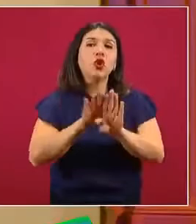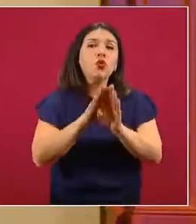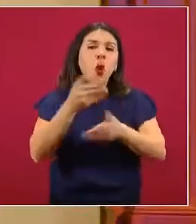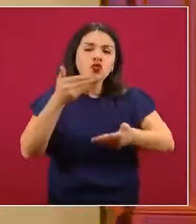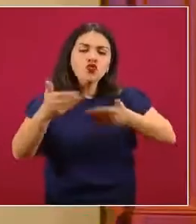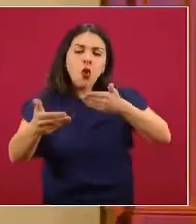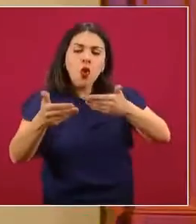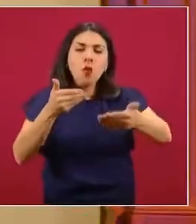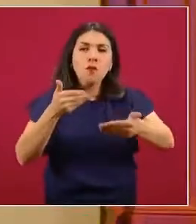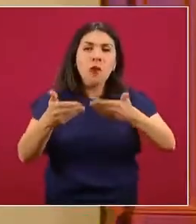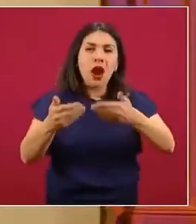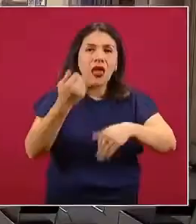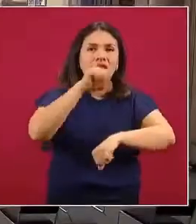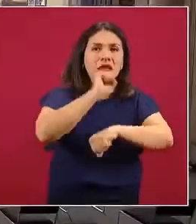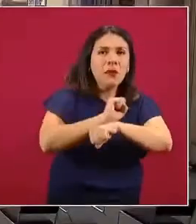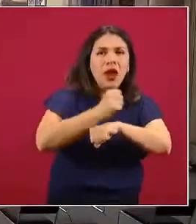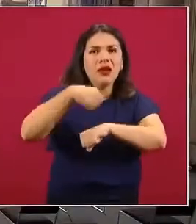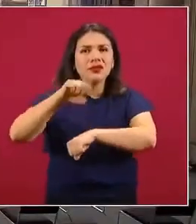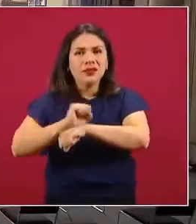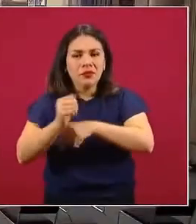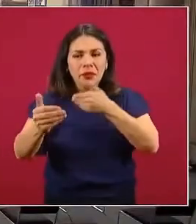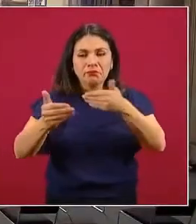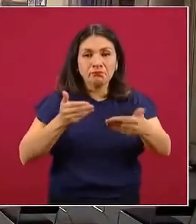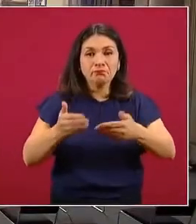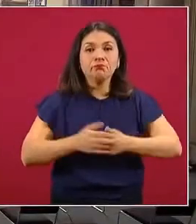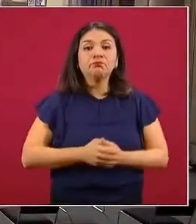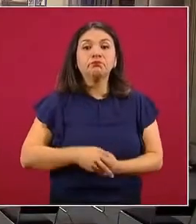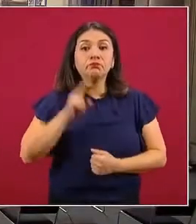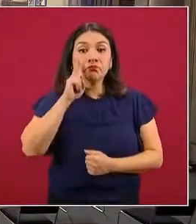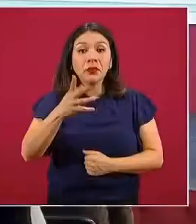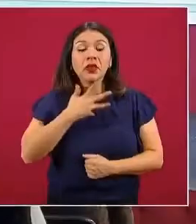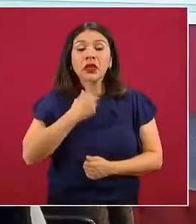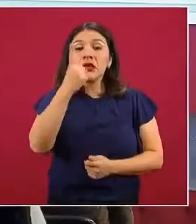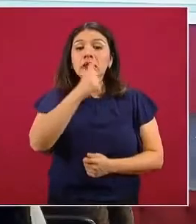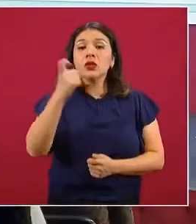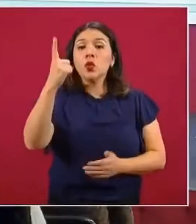entre estas 2 semanas. Son